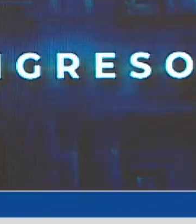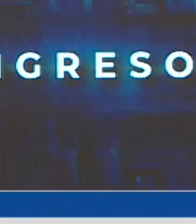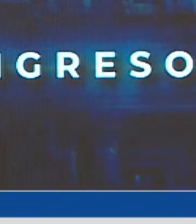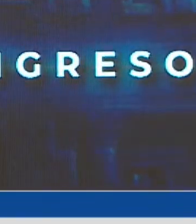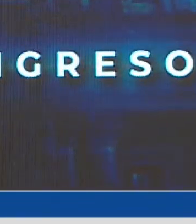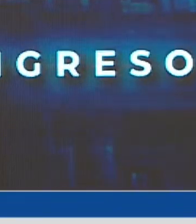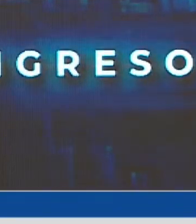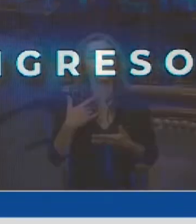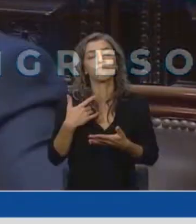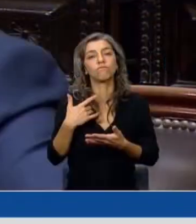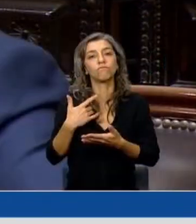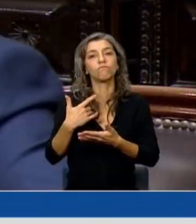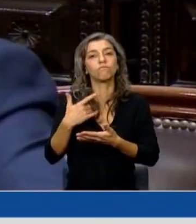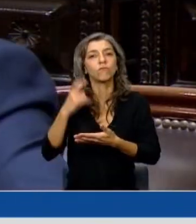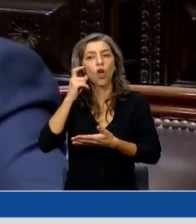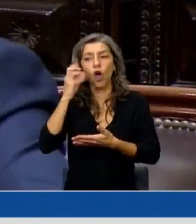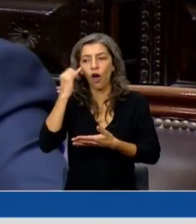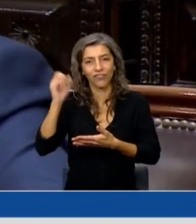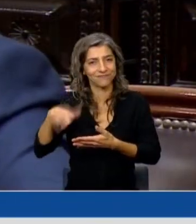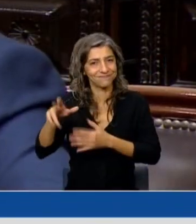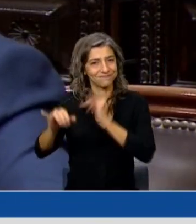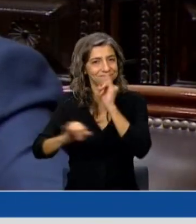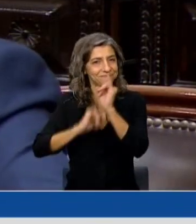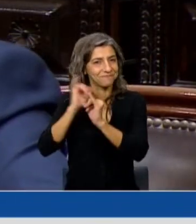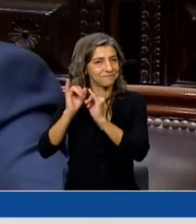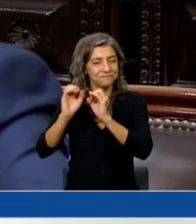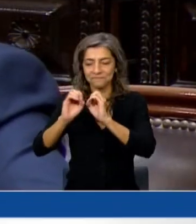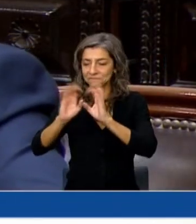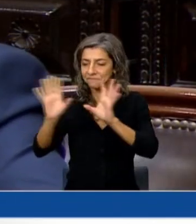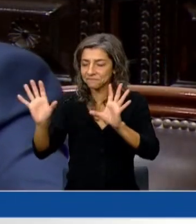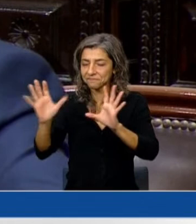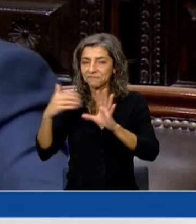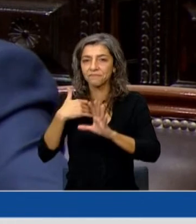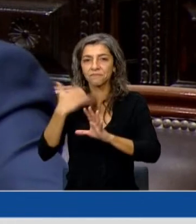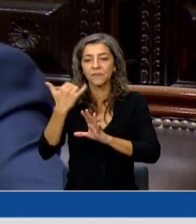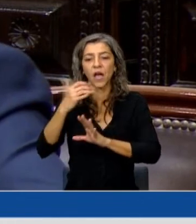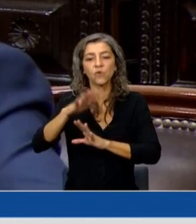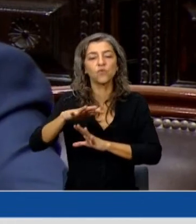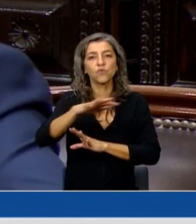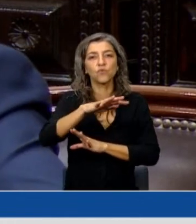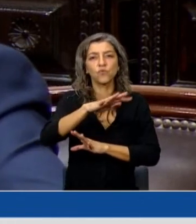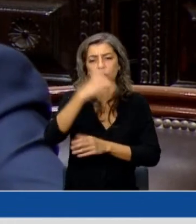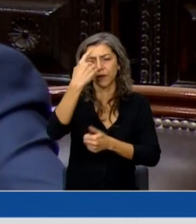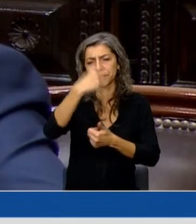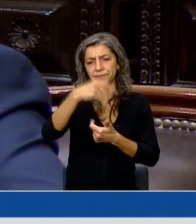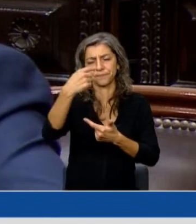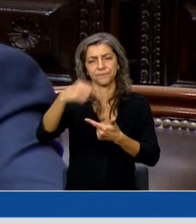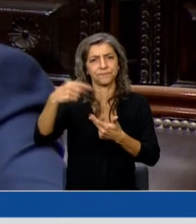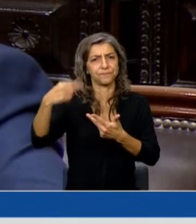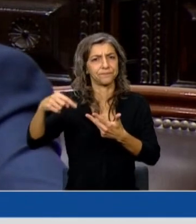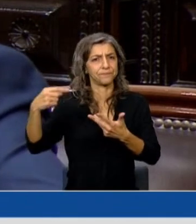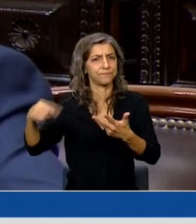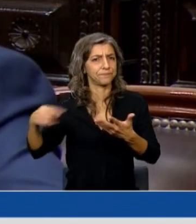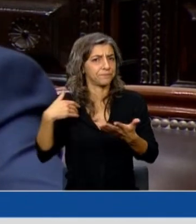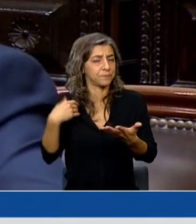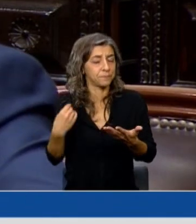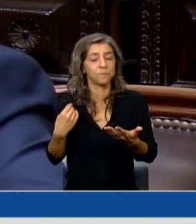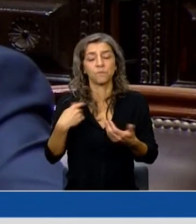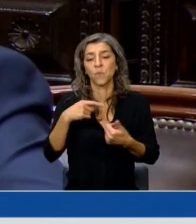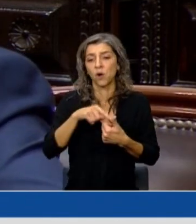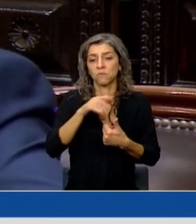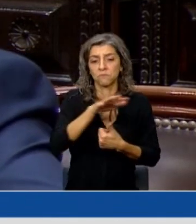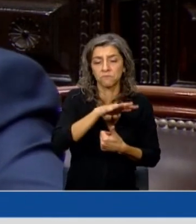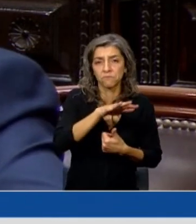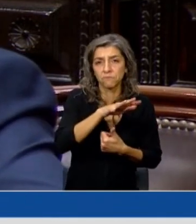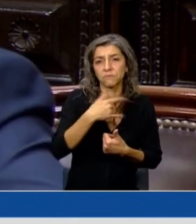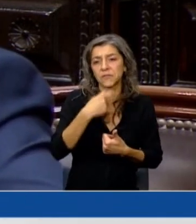Di Giacomo. Son múltiples los espacios en los cuales actúan los acompañantes terapéuticos. En las adicciones,